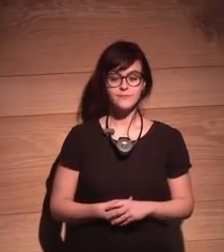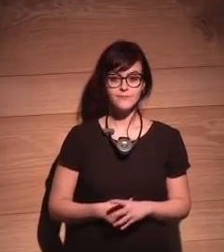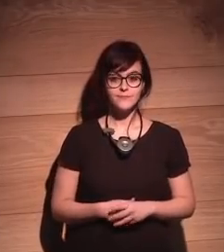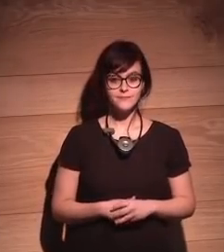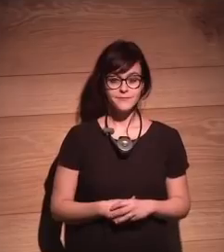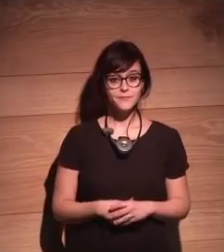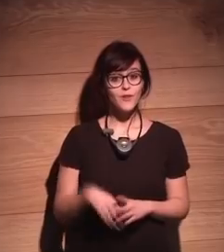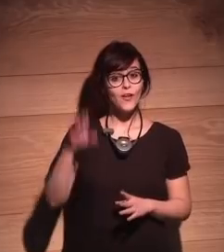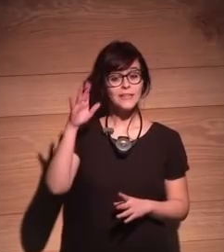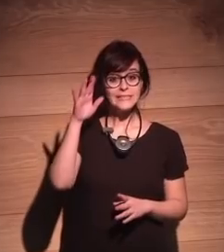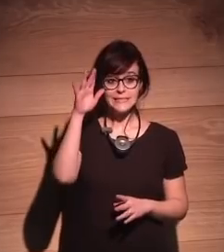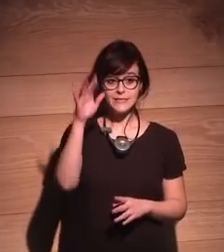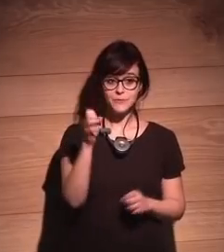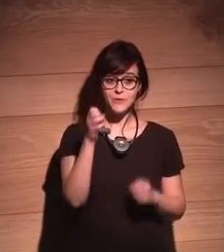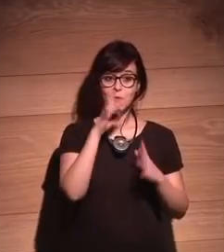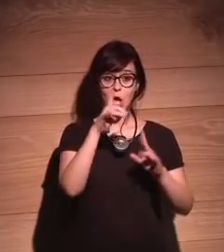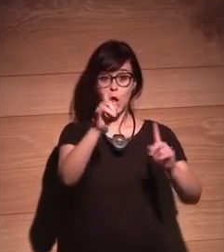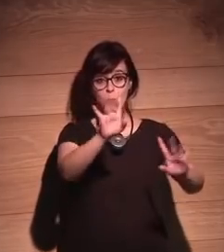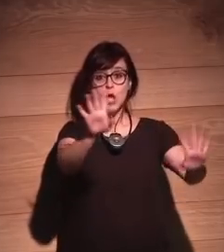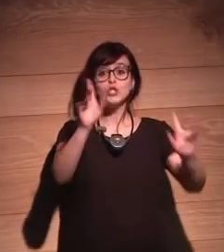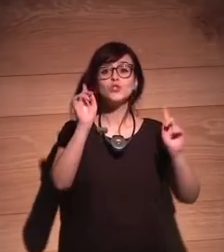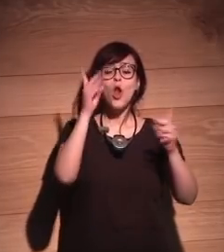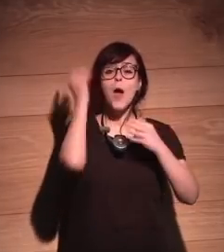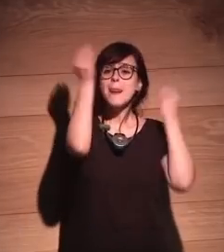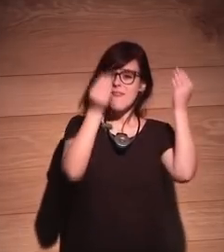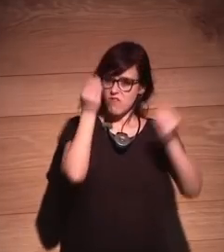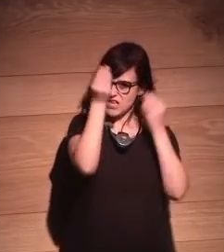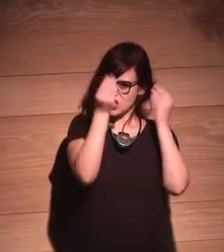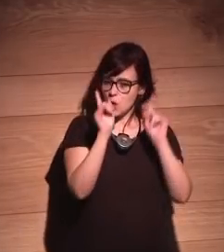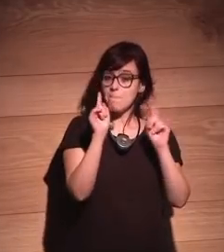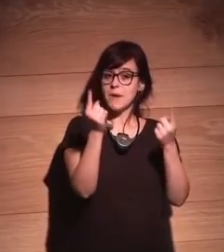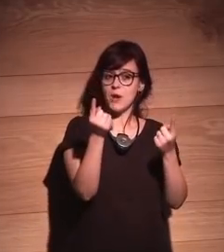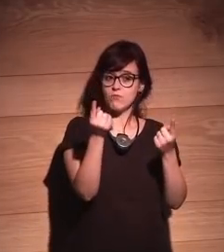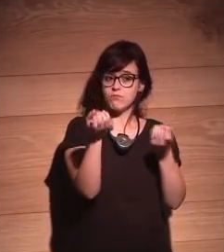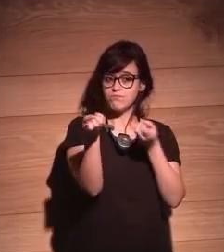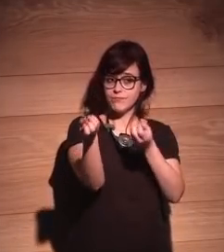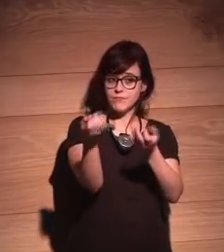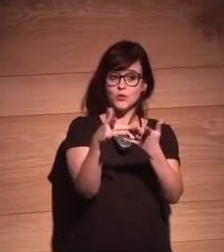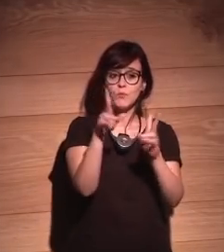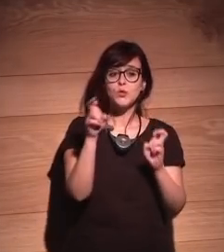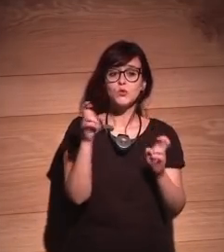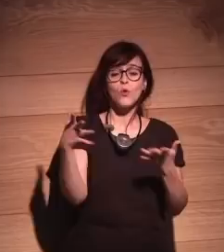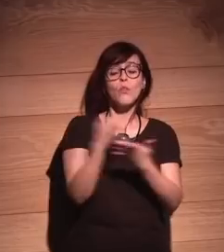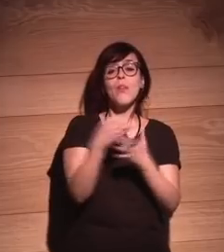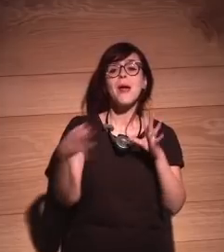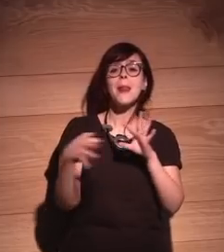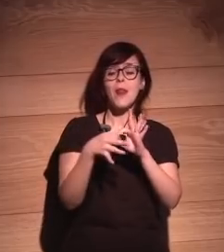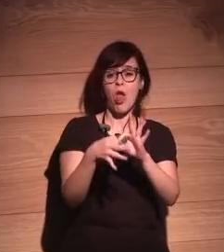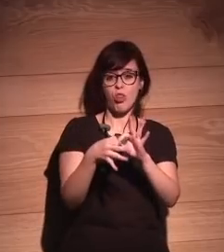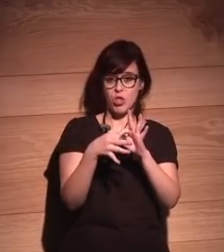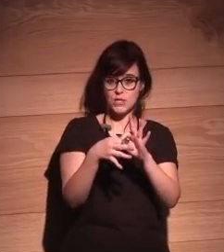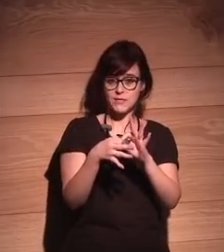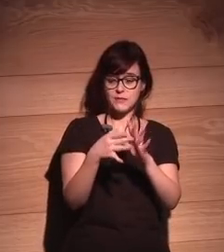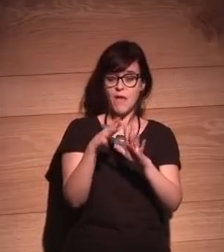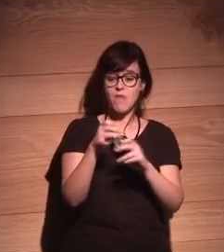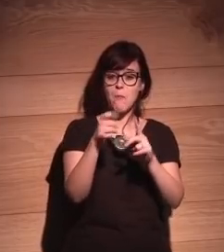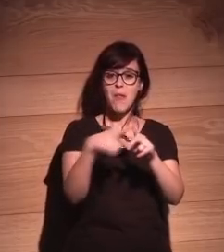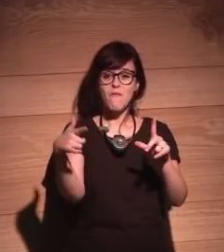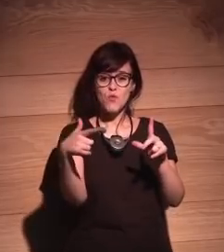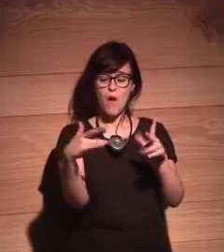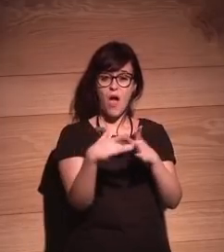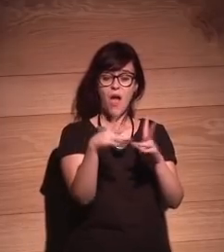Gracias. Sí, una reflexión primero, que al final yo creo que todo es una cuestión de relaciones con las